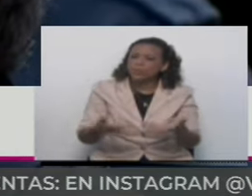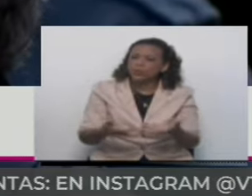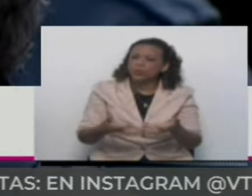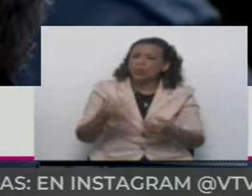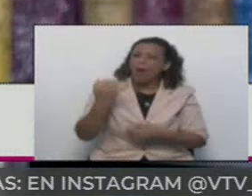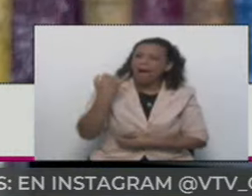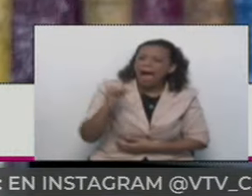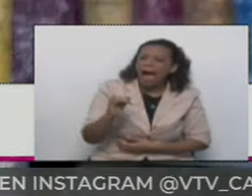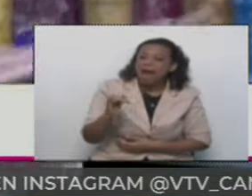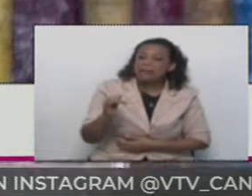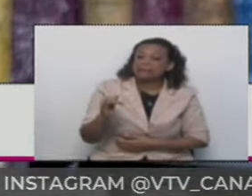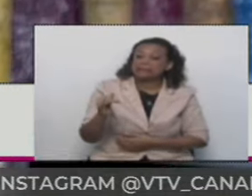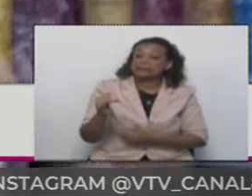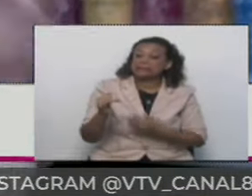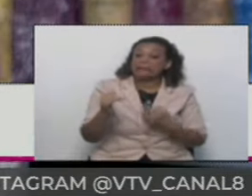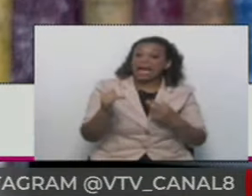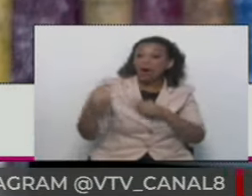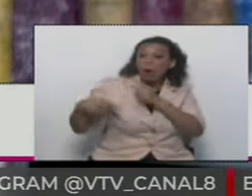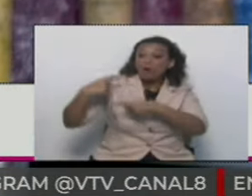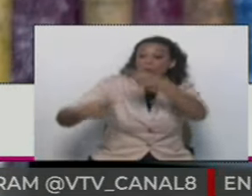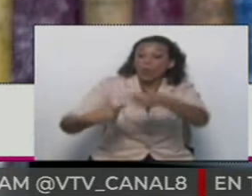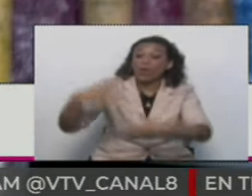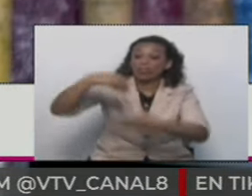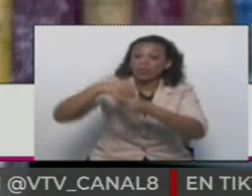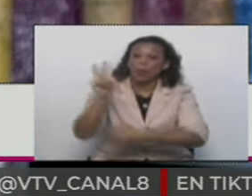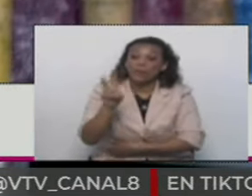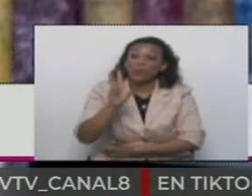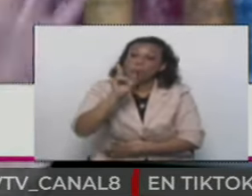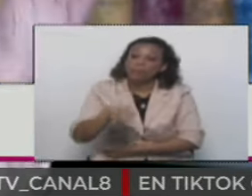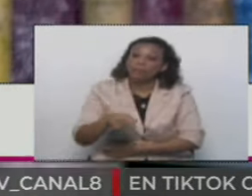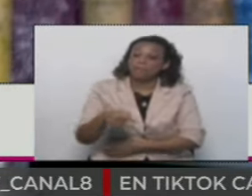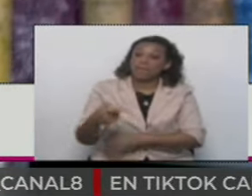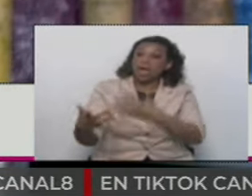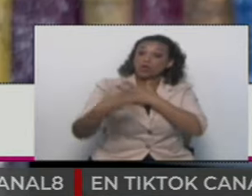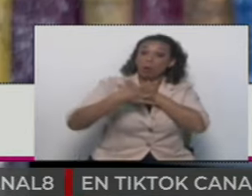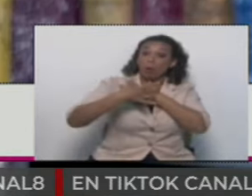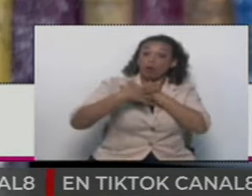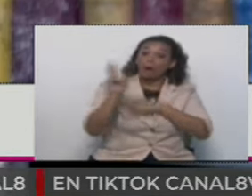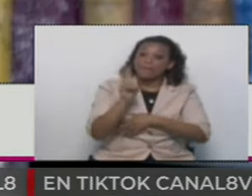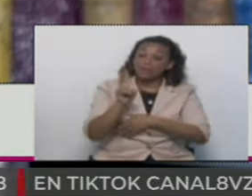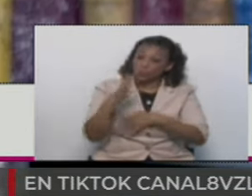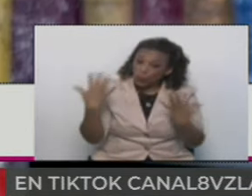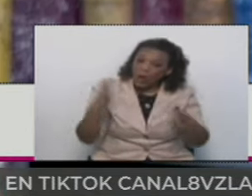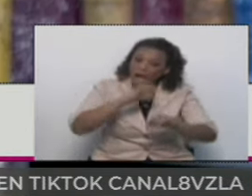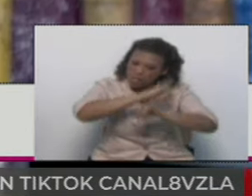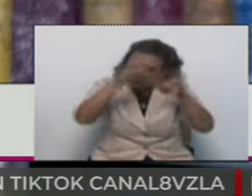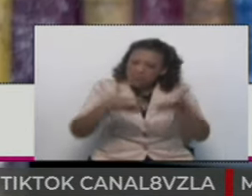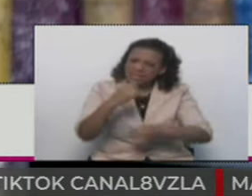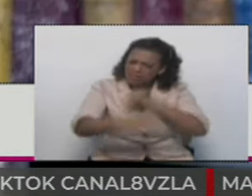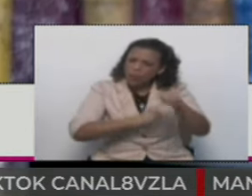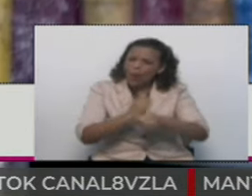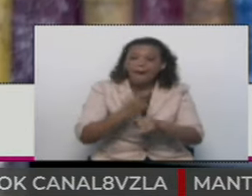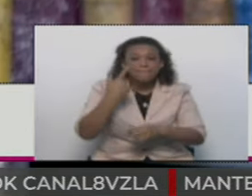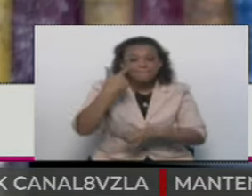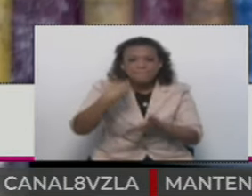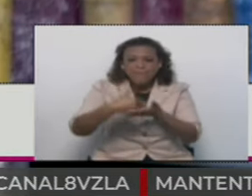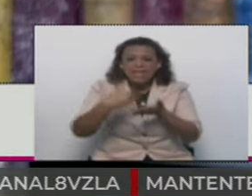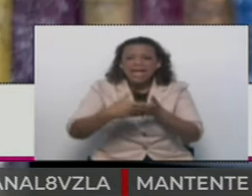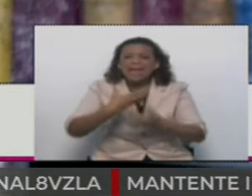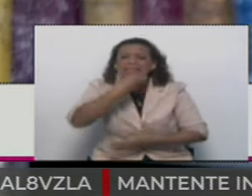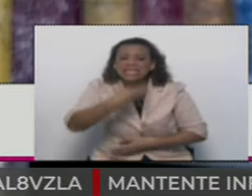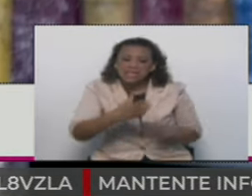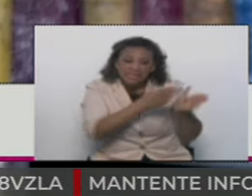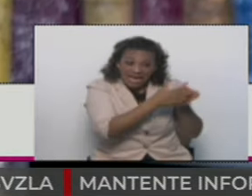tiene repercusión en Venezuela, y lo que pasa en Venezuela también tiene repercusión fuera de nuestras fronteras. Está previsto que de aquí a diciembre se